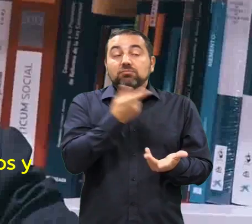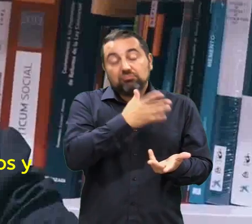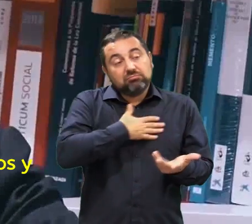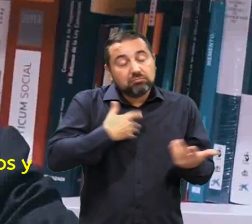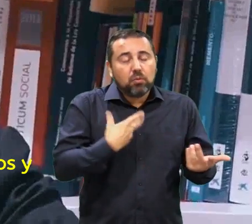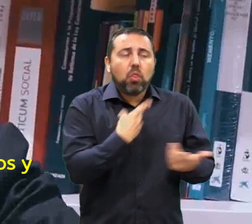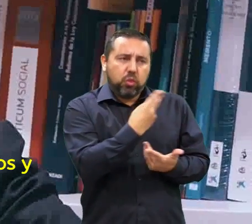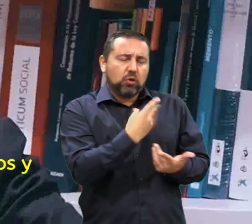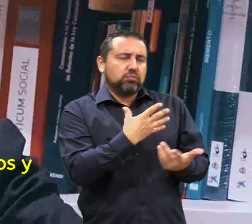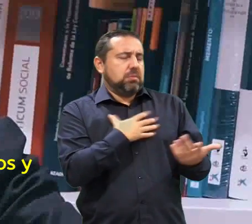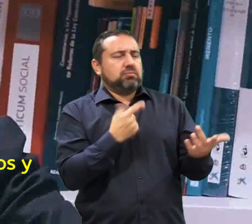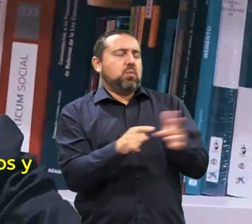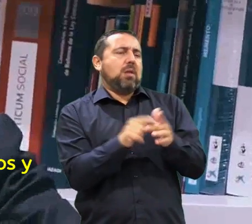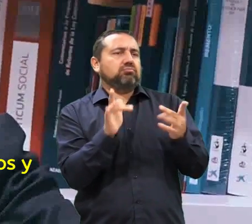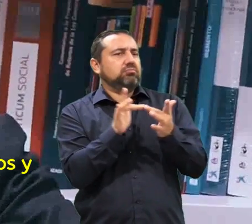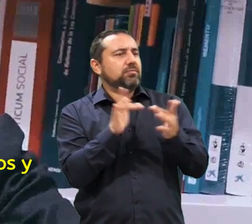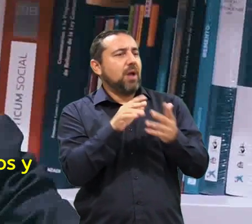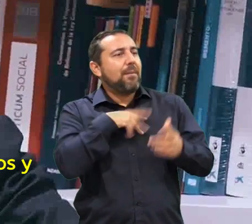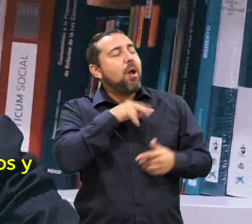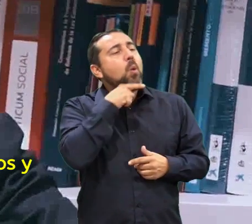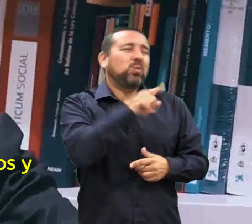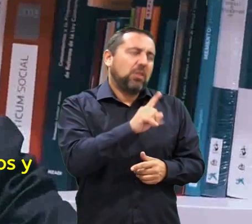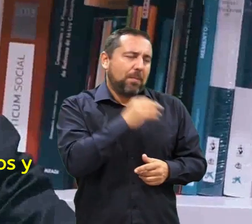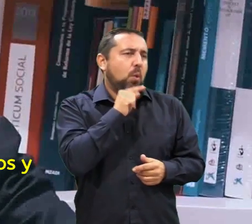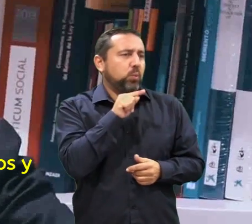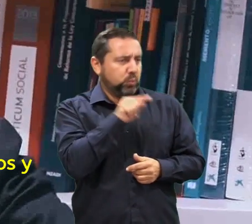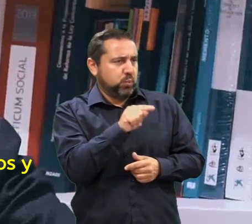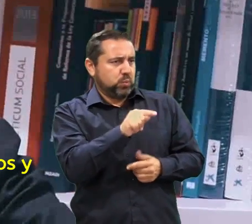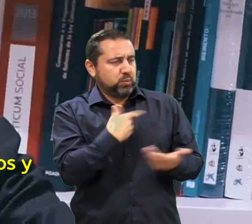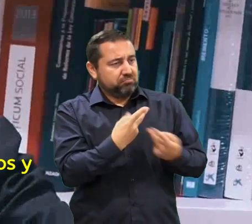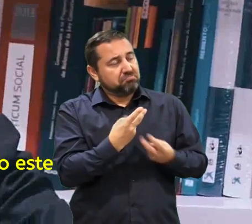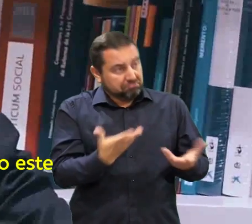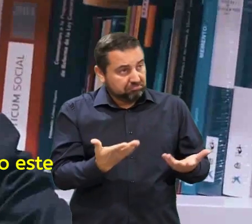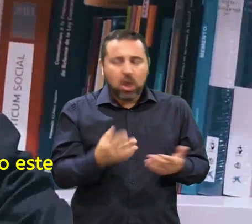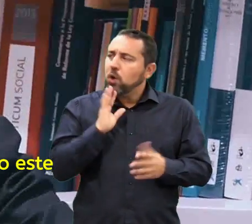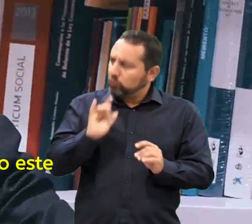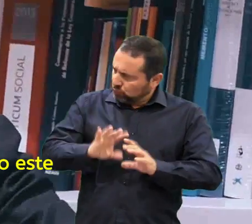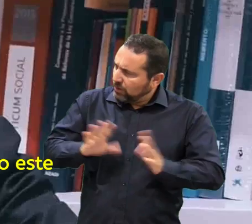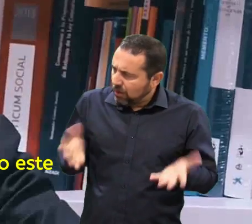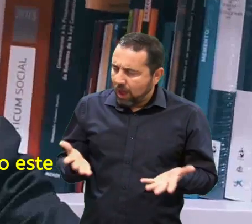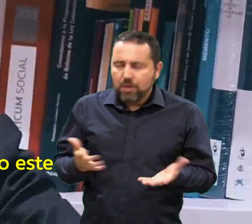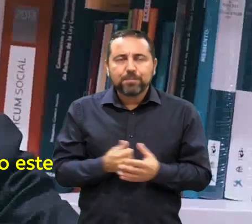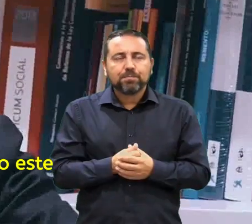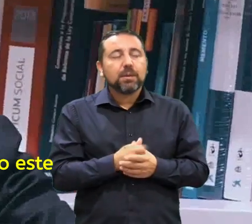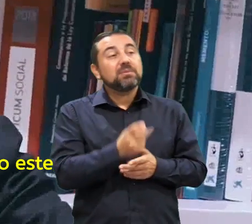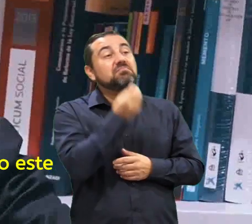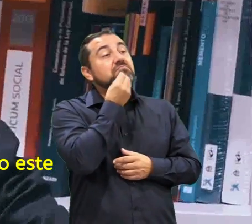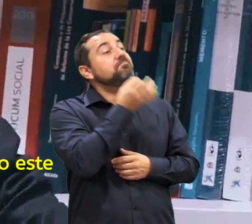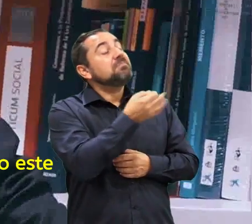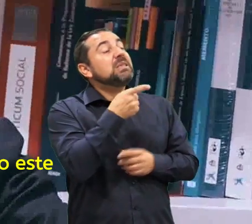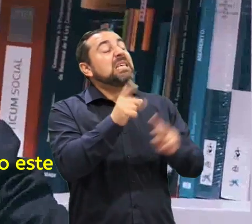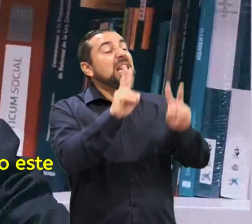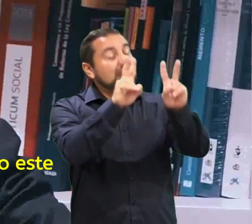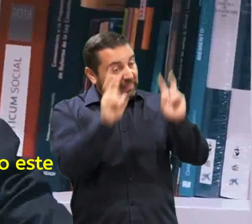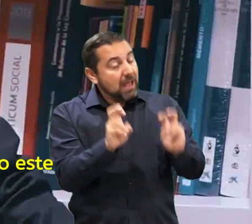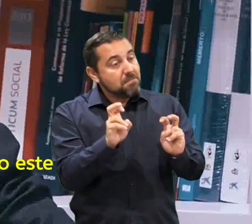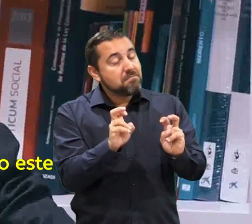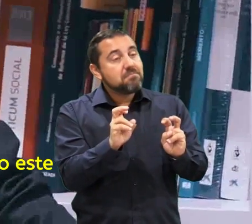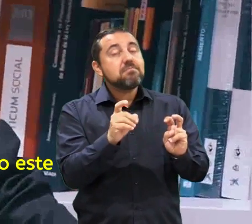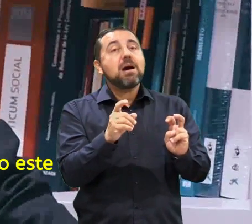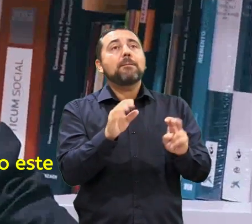nos tuteamos. Claro. Y muchas gracias por tu acogida. Pues sí es cierto, ¿no? Y la verdad es que haces